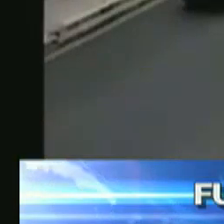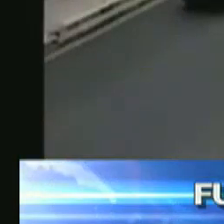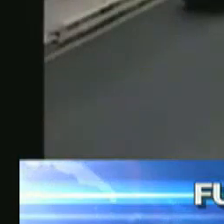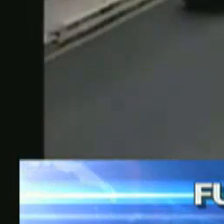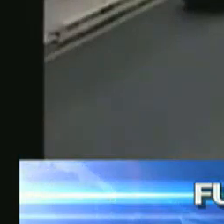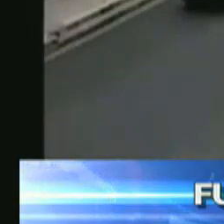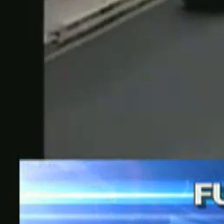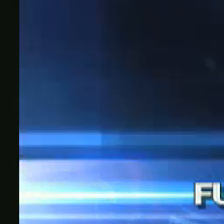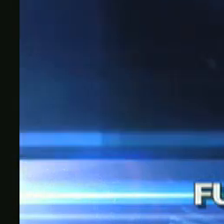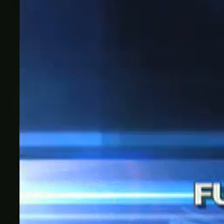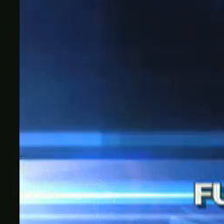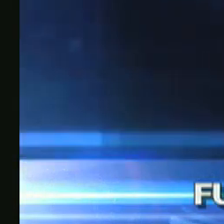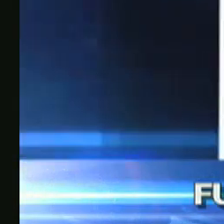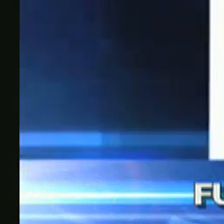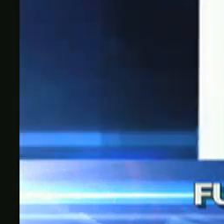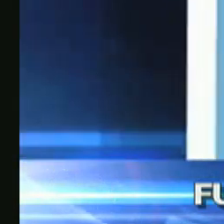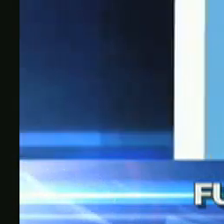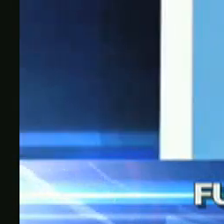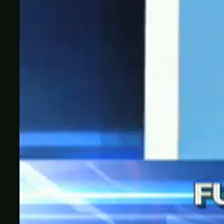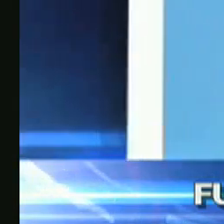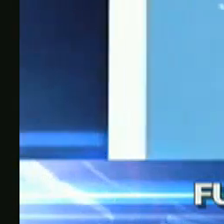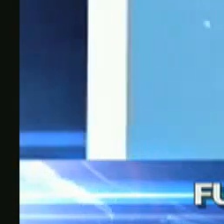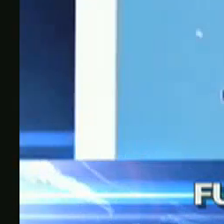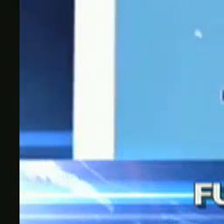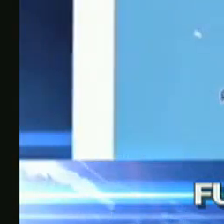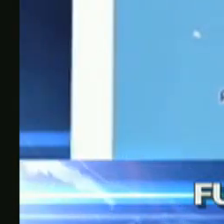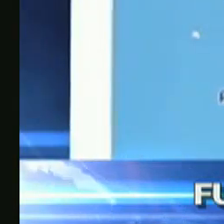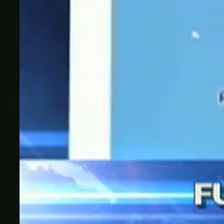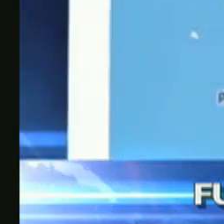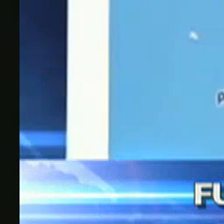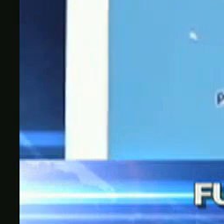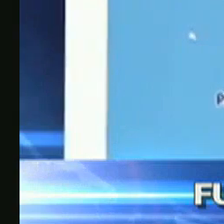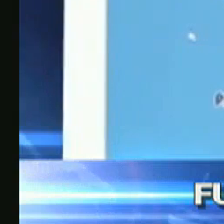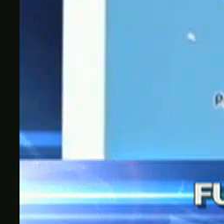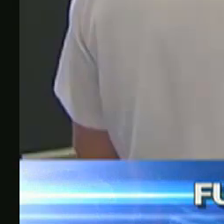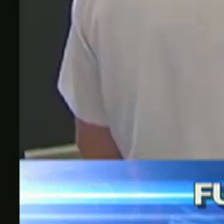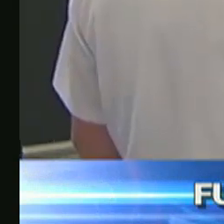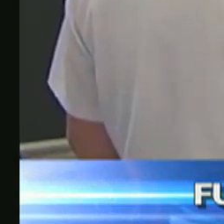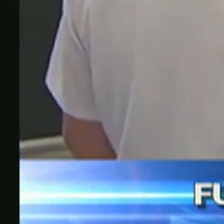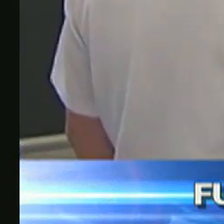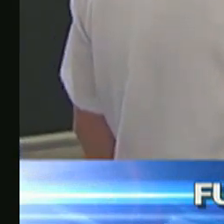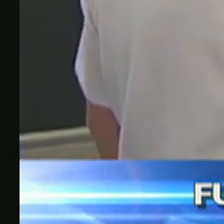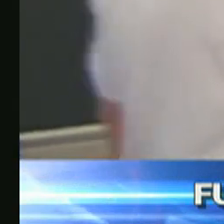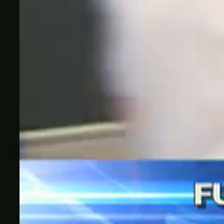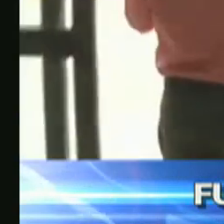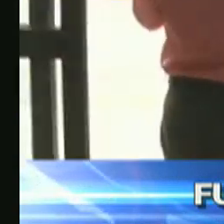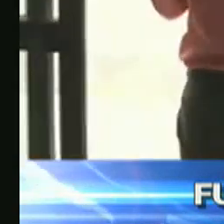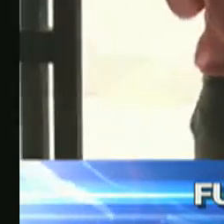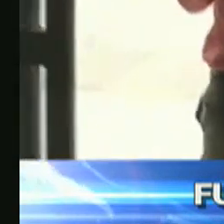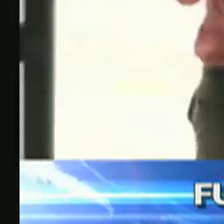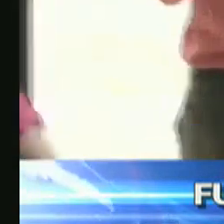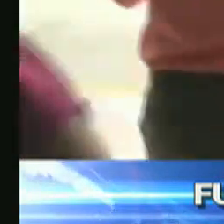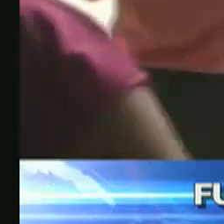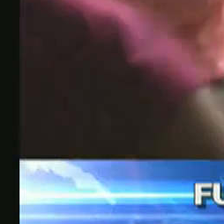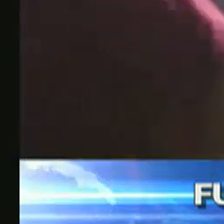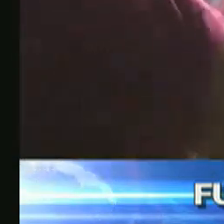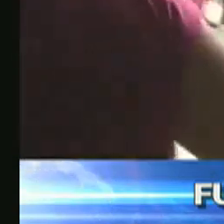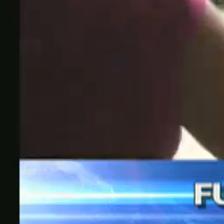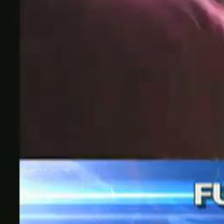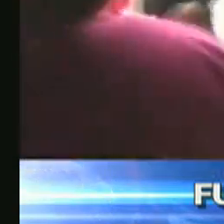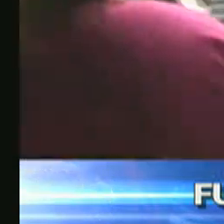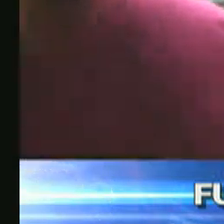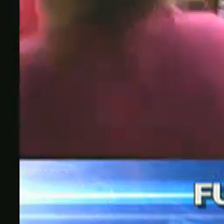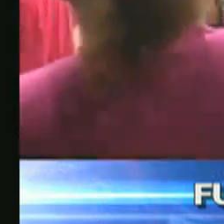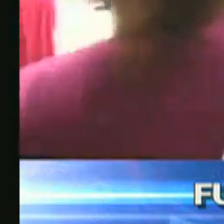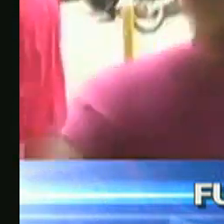Sismo de 6.2 causó alarma en el país. El epicentro fue cercano a Guayaquil y coincidió